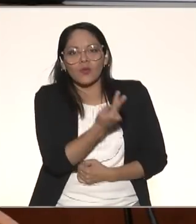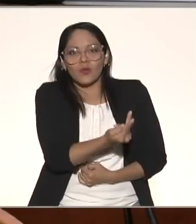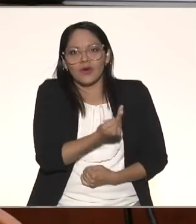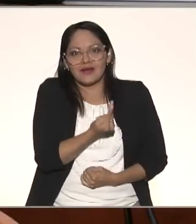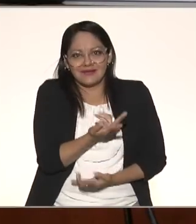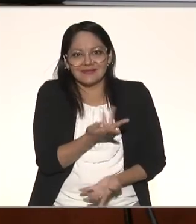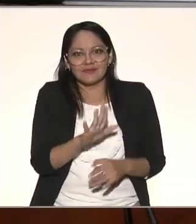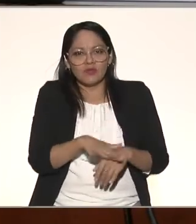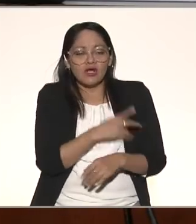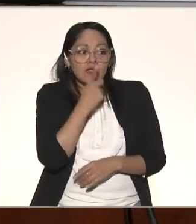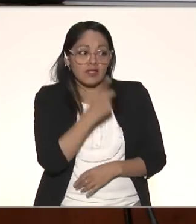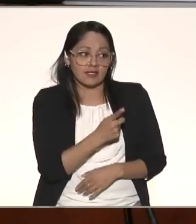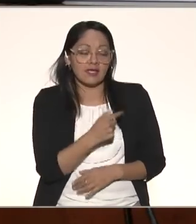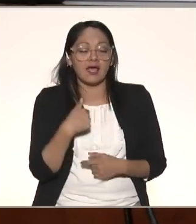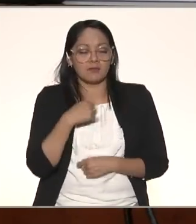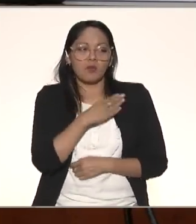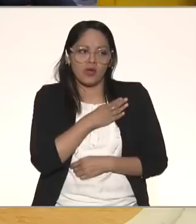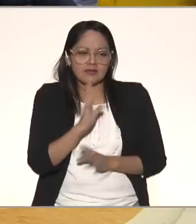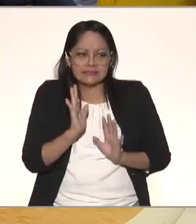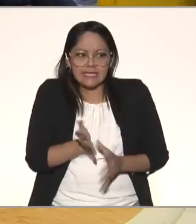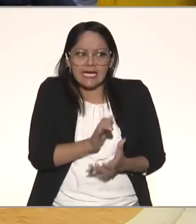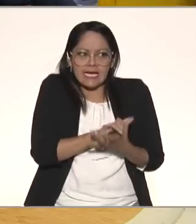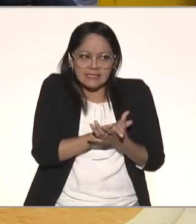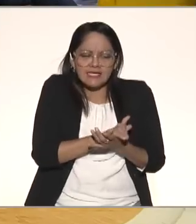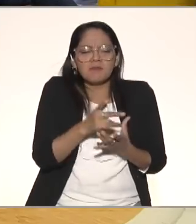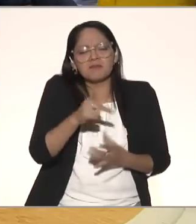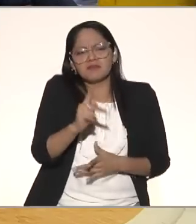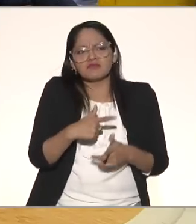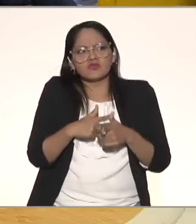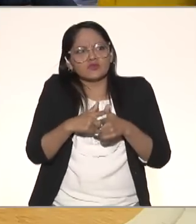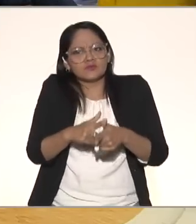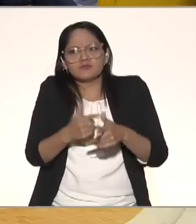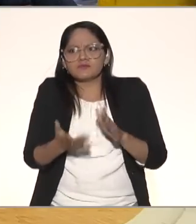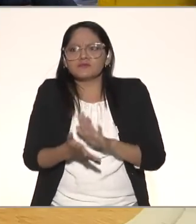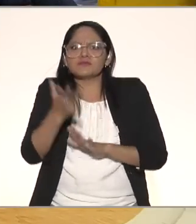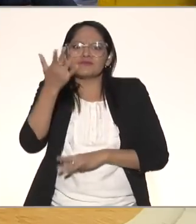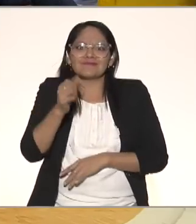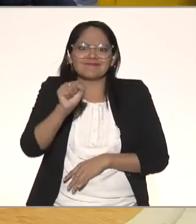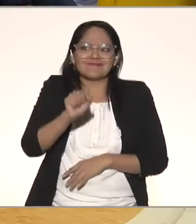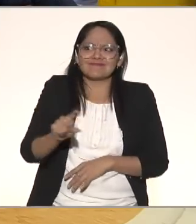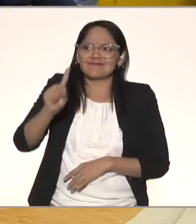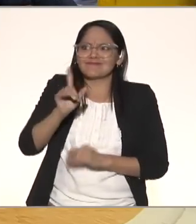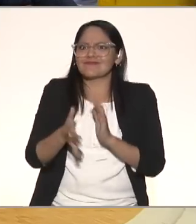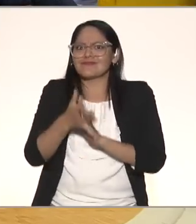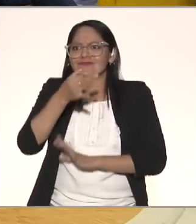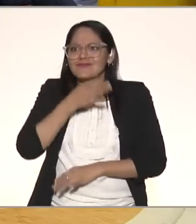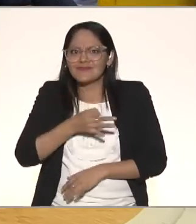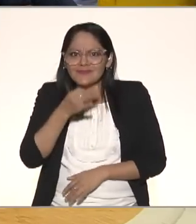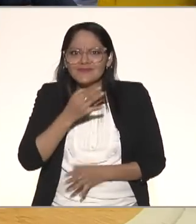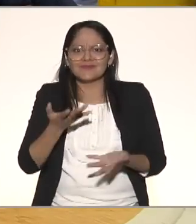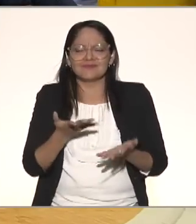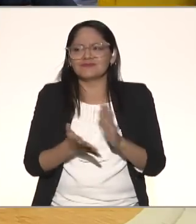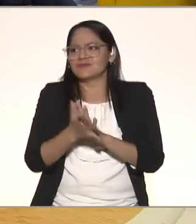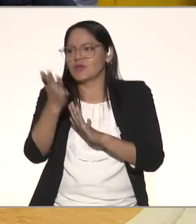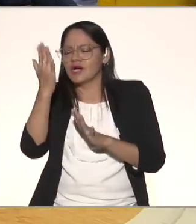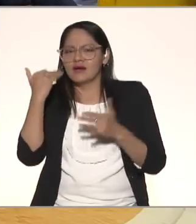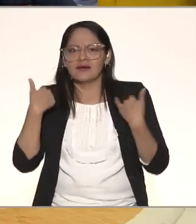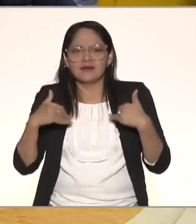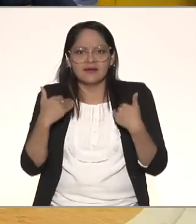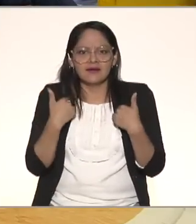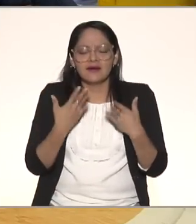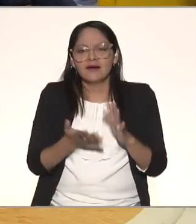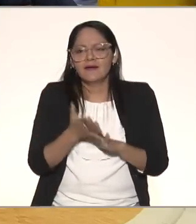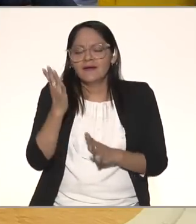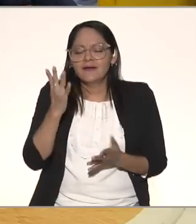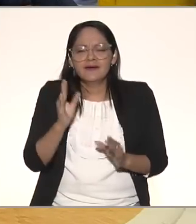no es lo mismo decir, bueno, sí estoy casado, pero me voy a seguir saliendo cada ocho días con mis amigos. Y entonces me voy a ir de